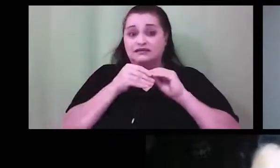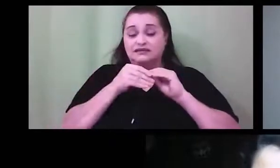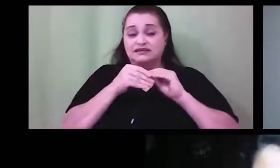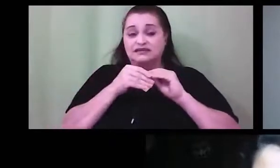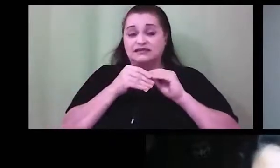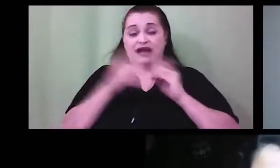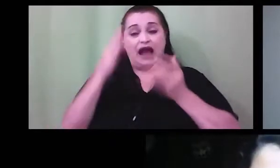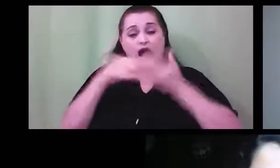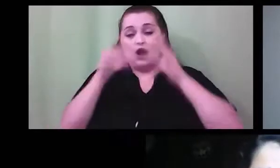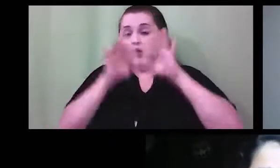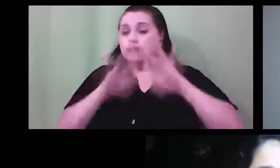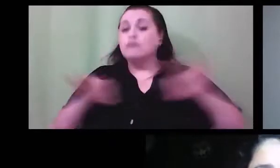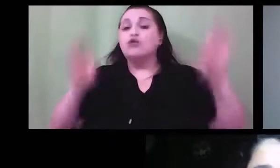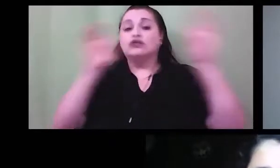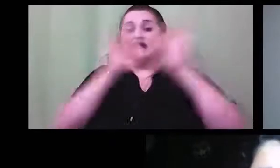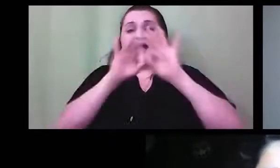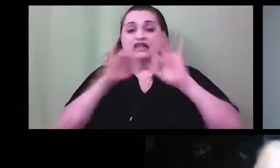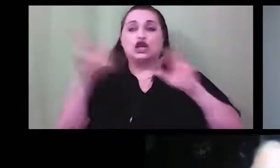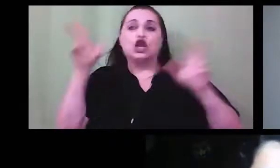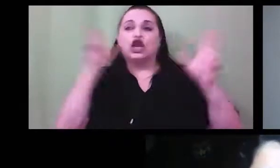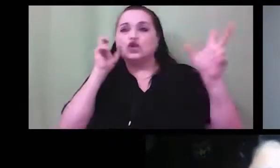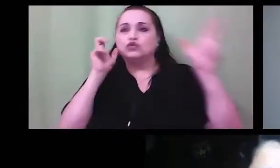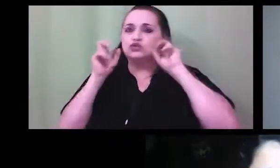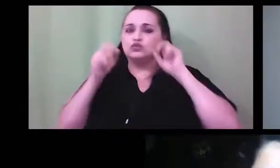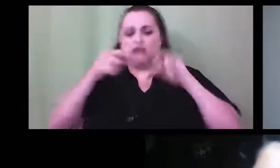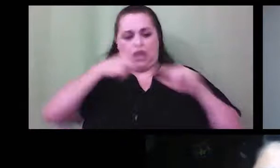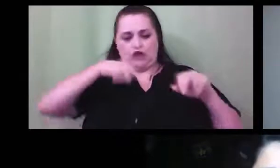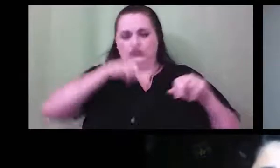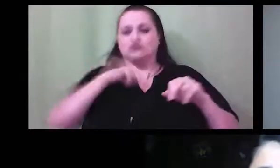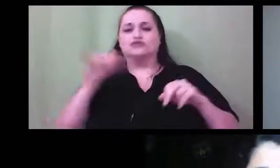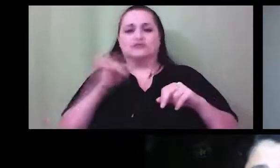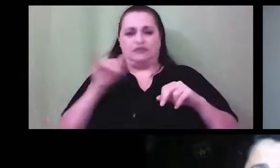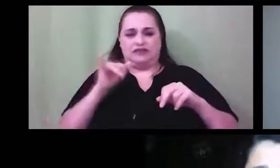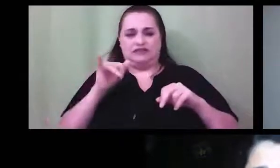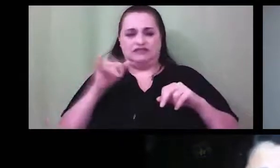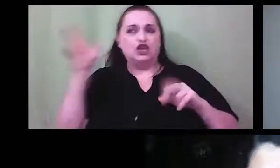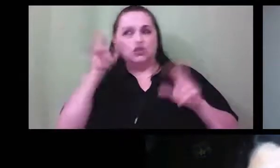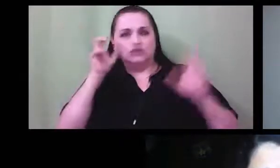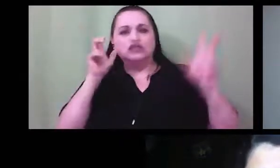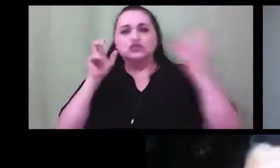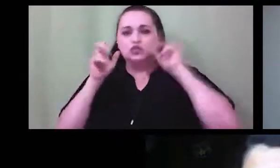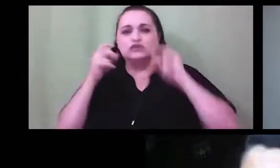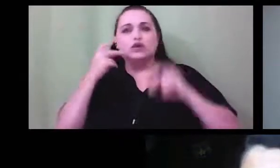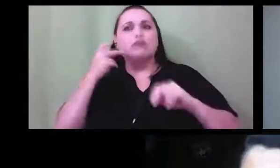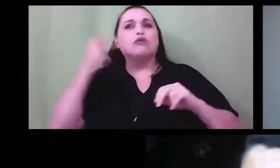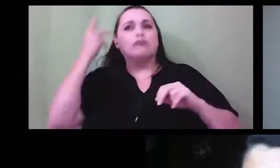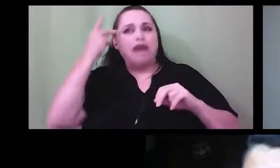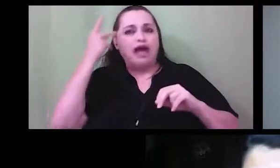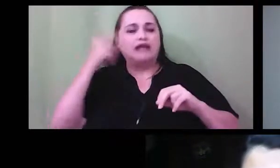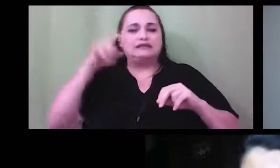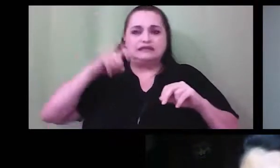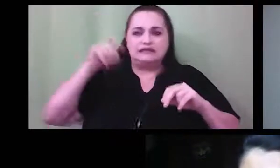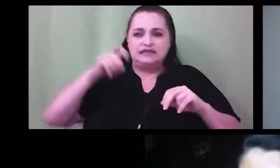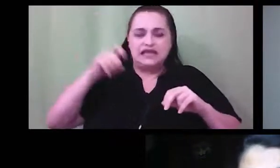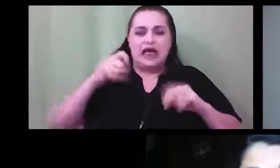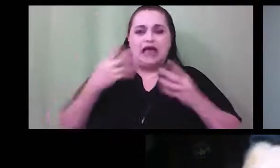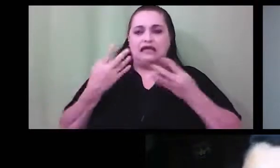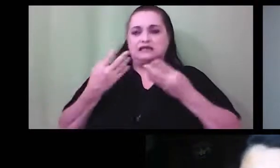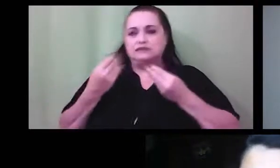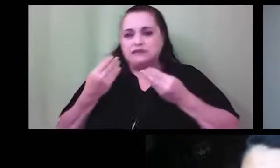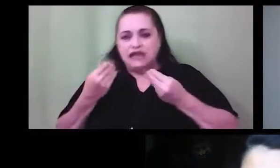muy importante, que nos escuchen a nosotros también, que nos escuchen a nosotros como padres, nuestras necesidades, nuestros